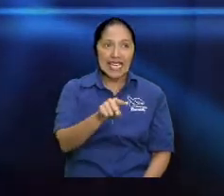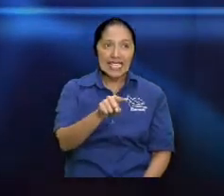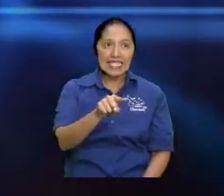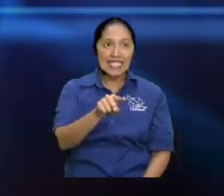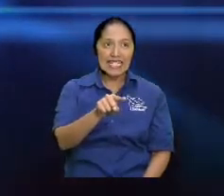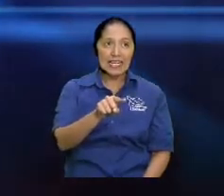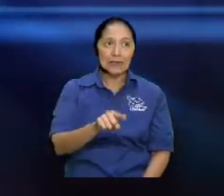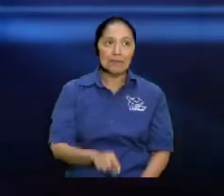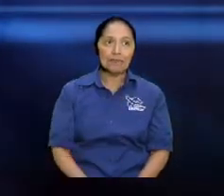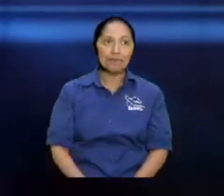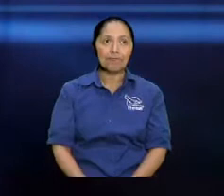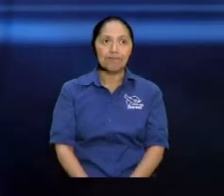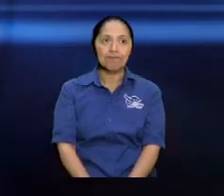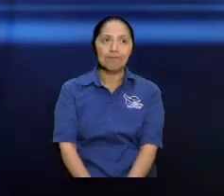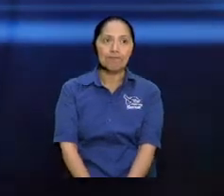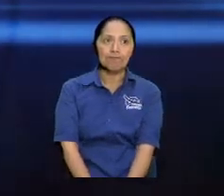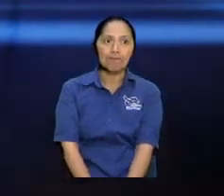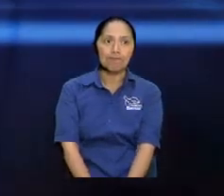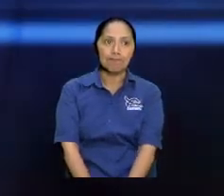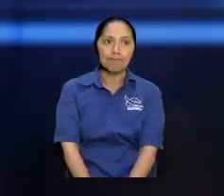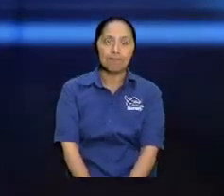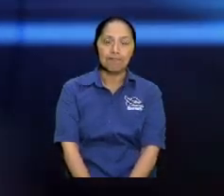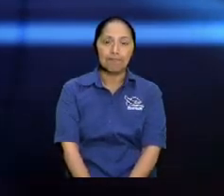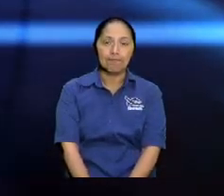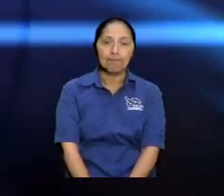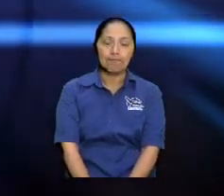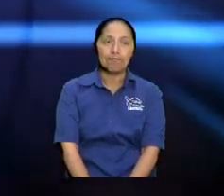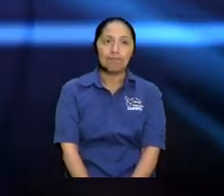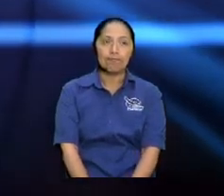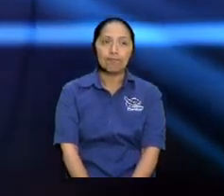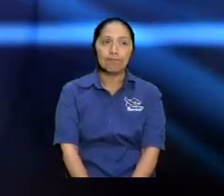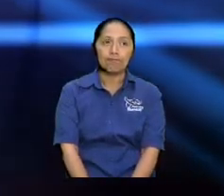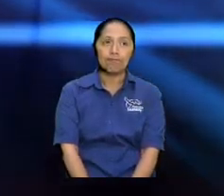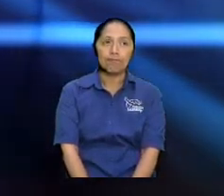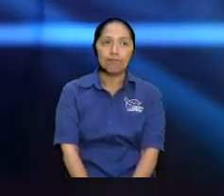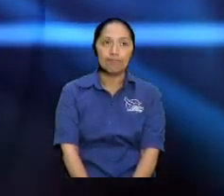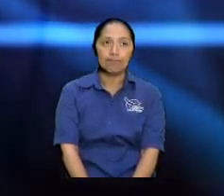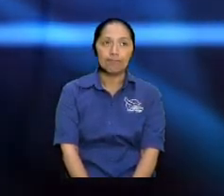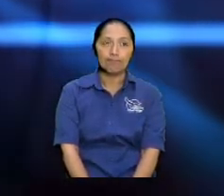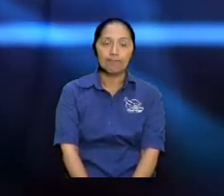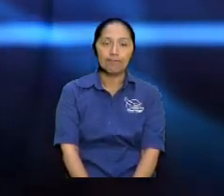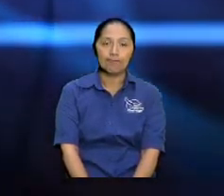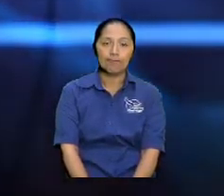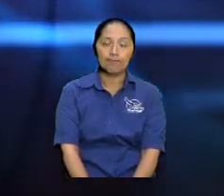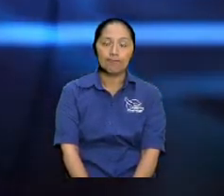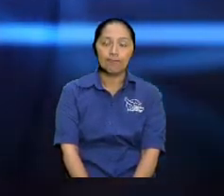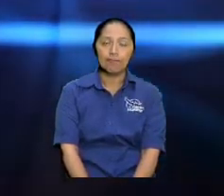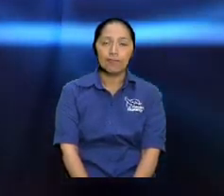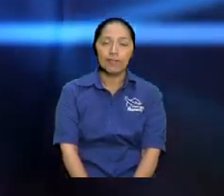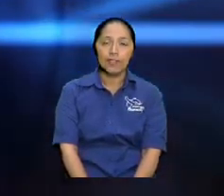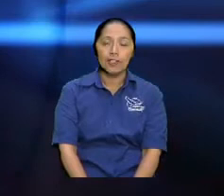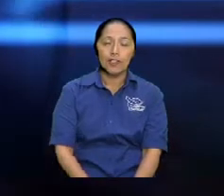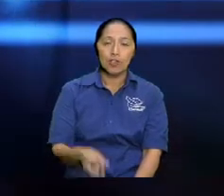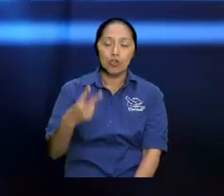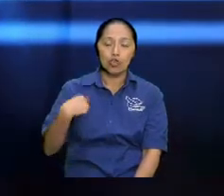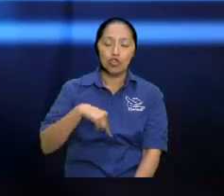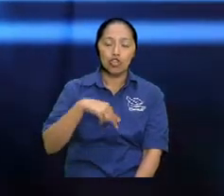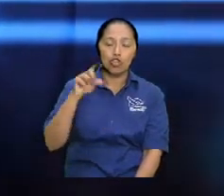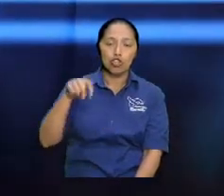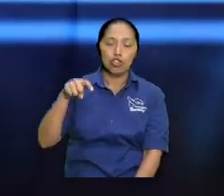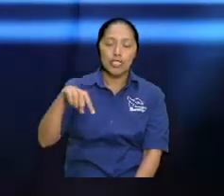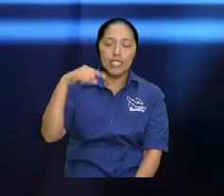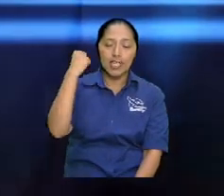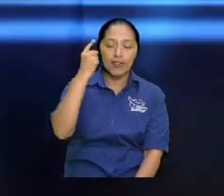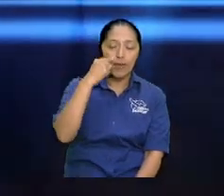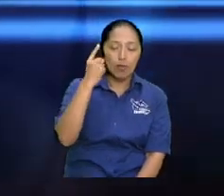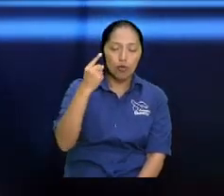de Dios. ¿Verdad? Estar señalando a los demás, al final de cuentas, no nos trae mucho beneficio. Pero buscando dentro de nosotros mismos